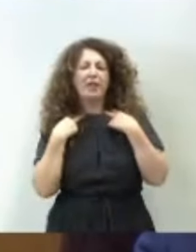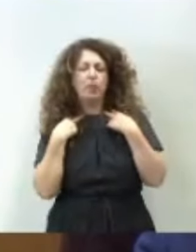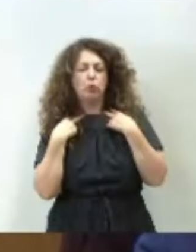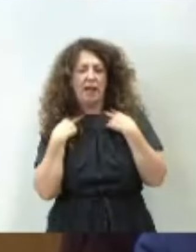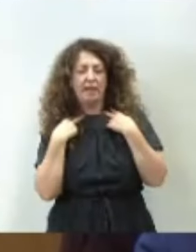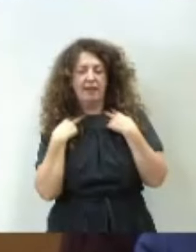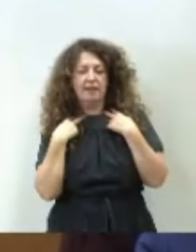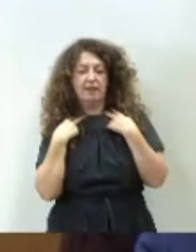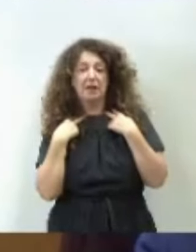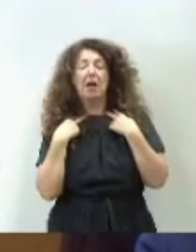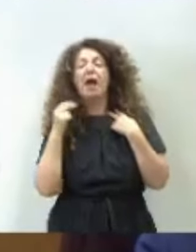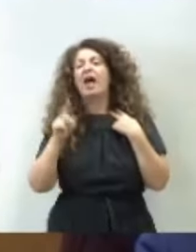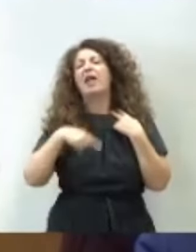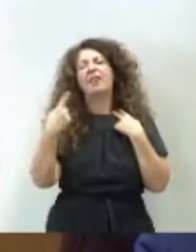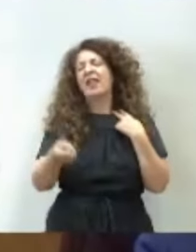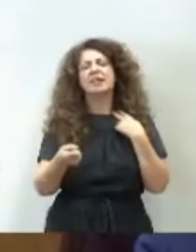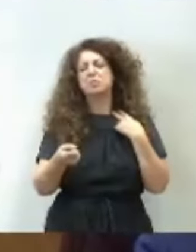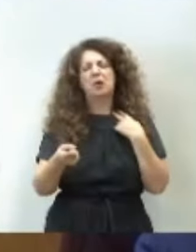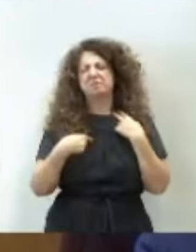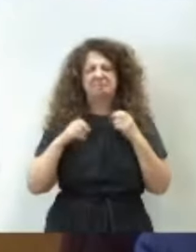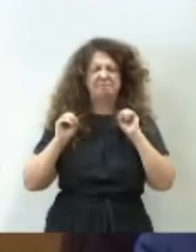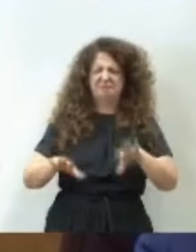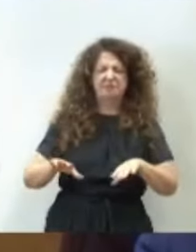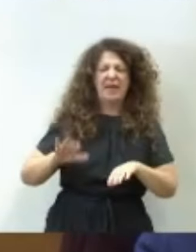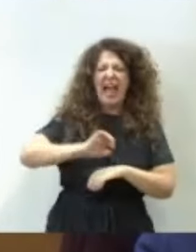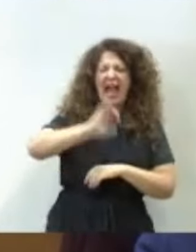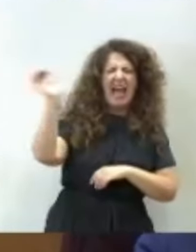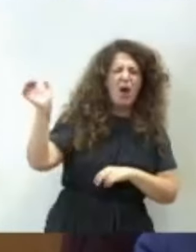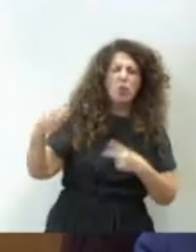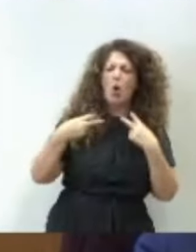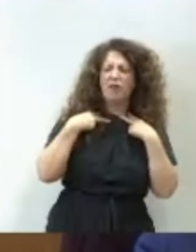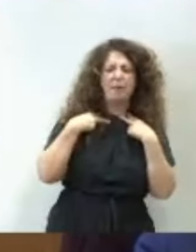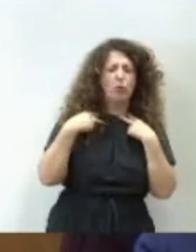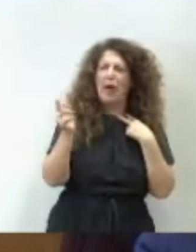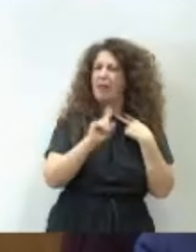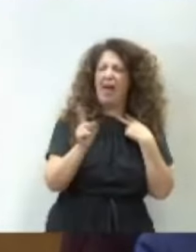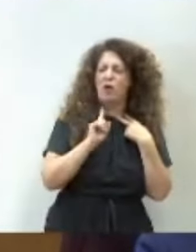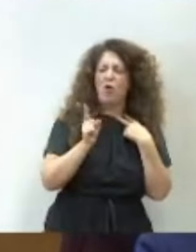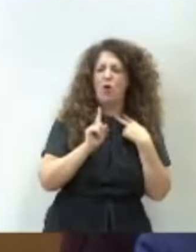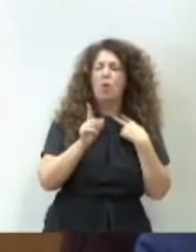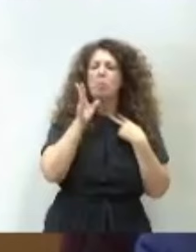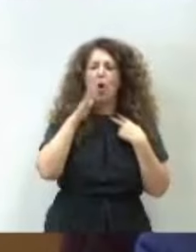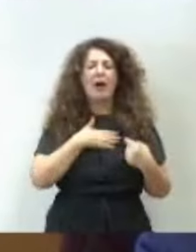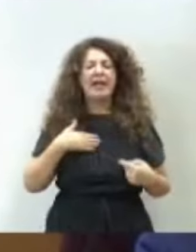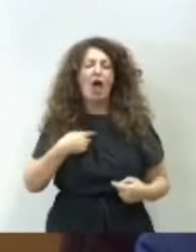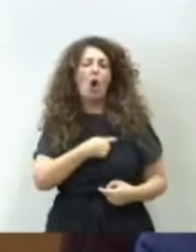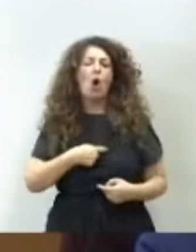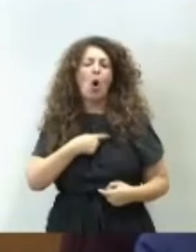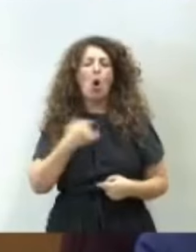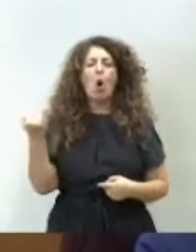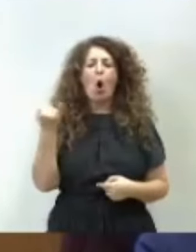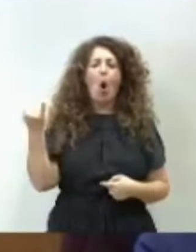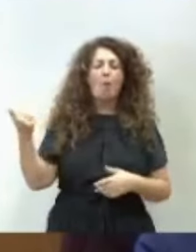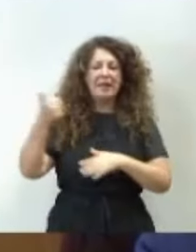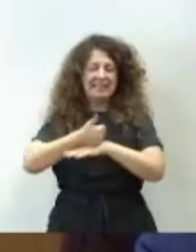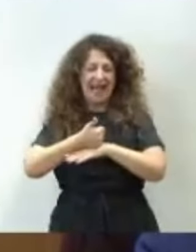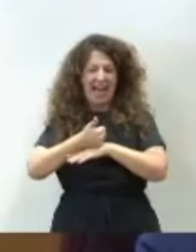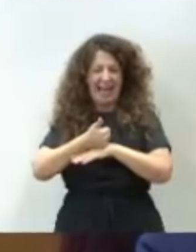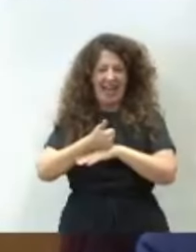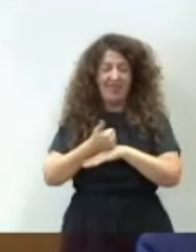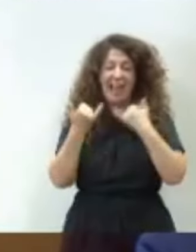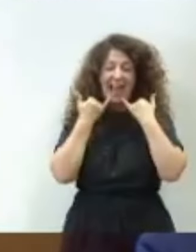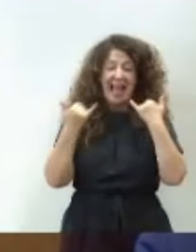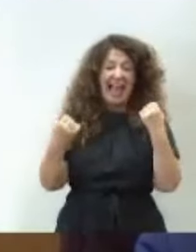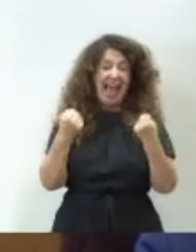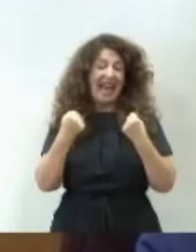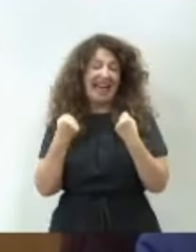presidente. Después renunció a ser eurodiputada porque quería ser comisaria. Dicen que quería ser comisaria de energía, pero parece